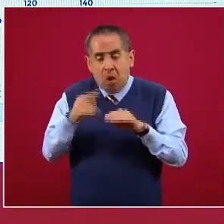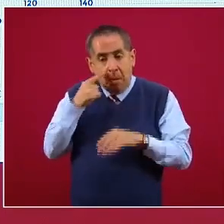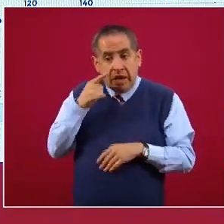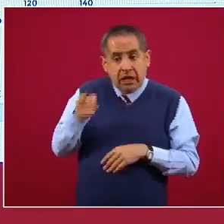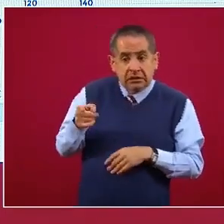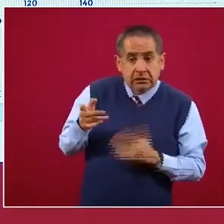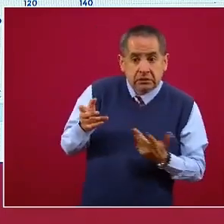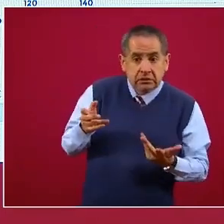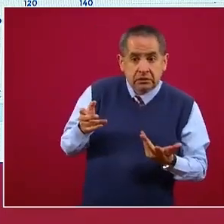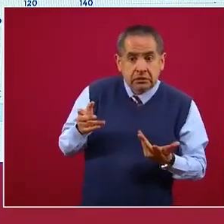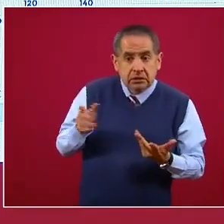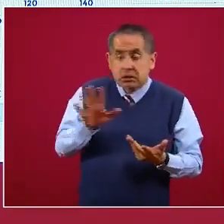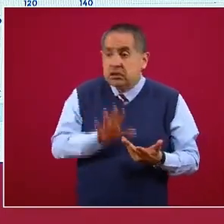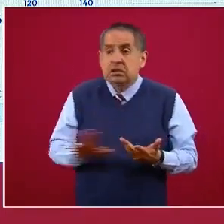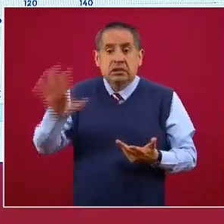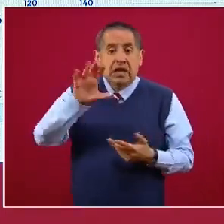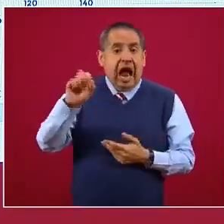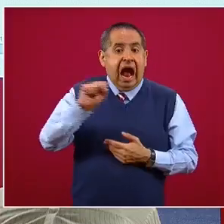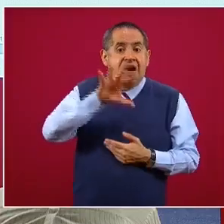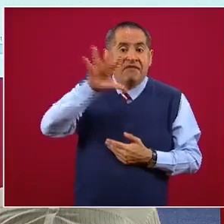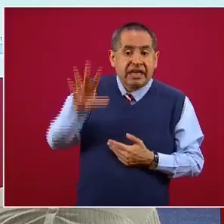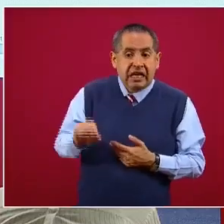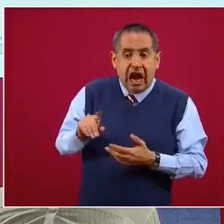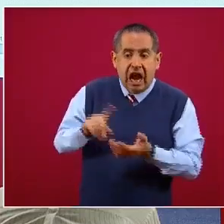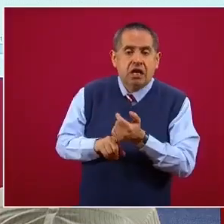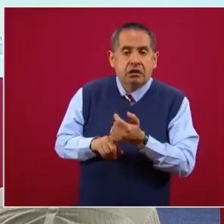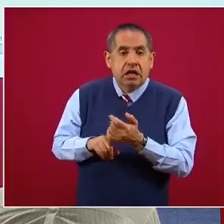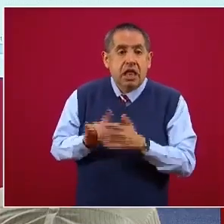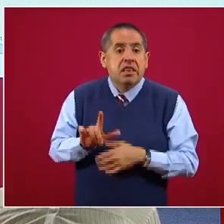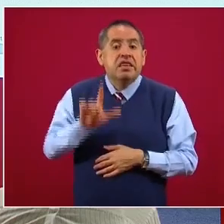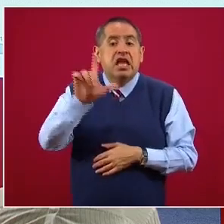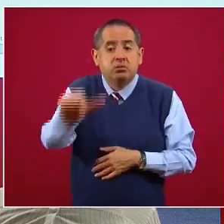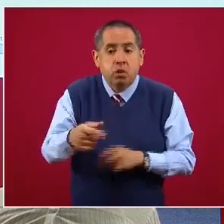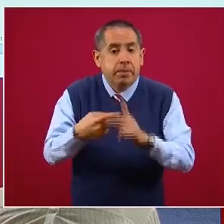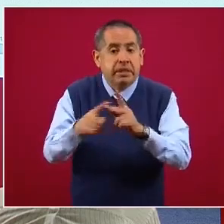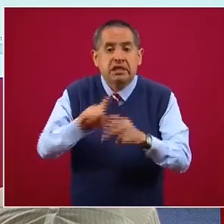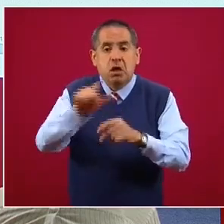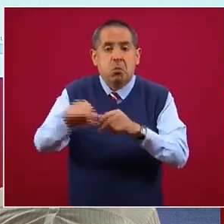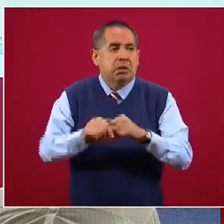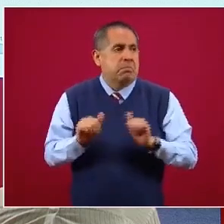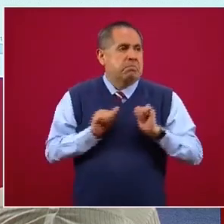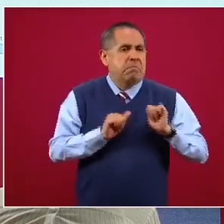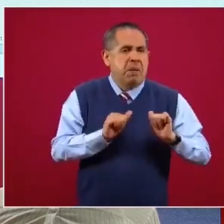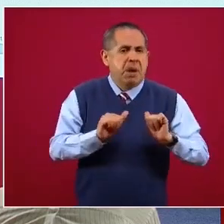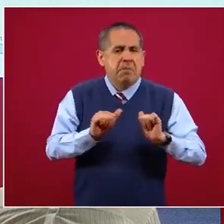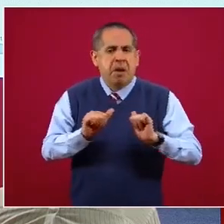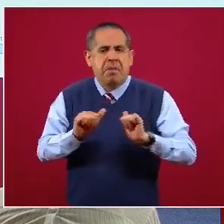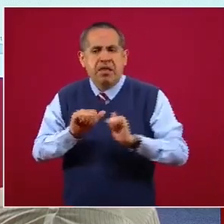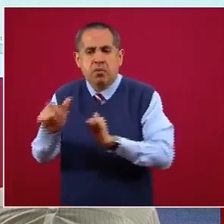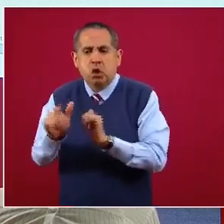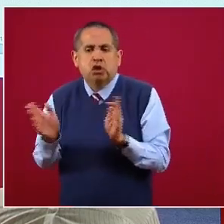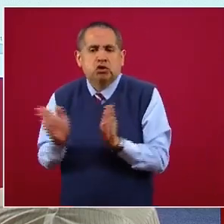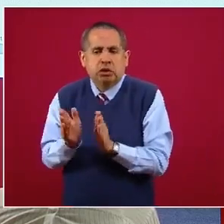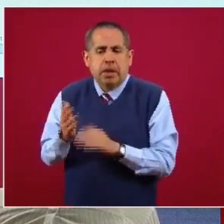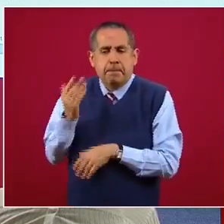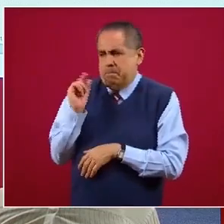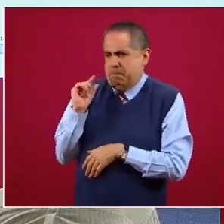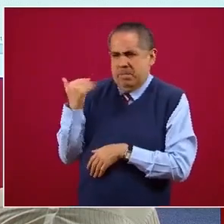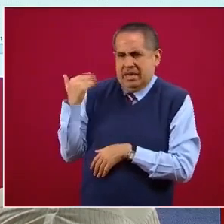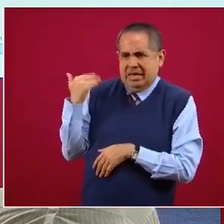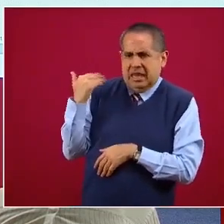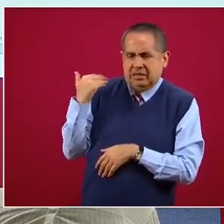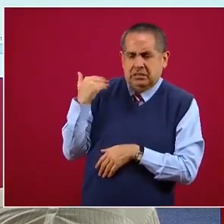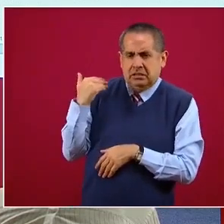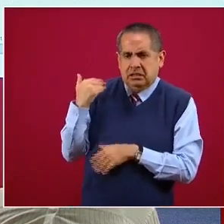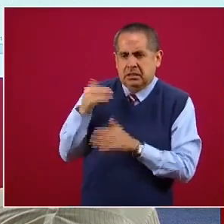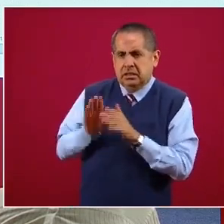ustedes que el continente africano entró después a la epidemia y por eso tiene menos días desde que